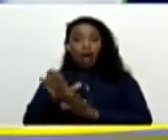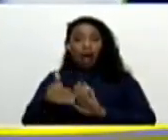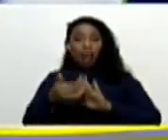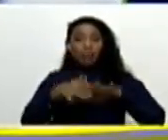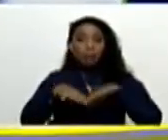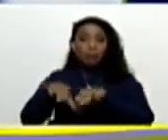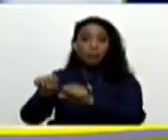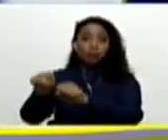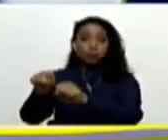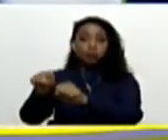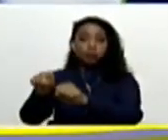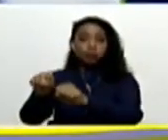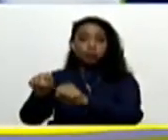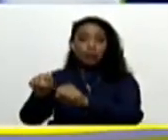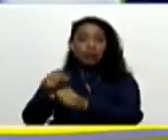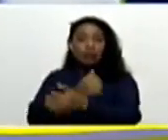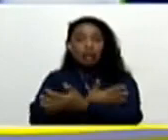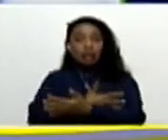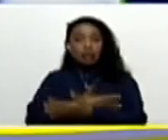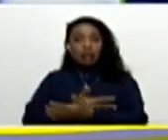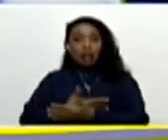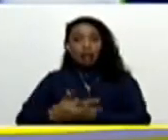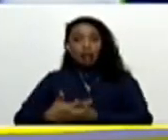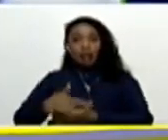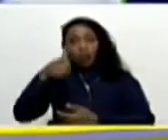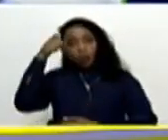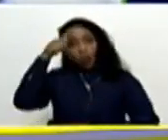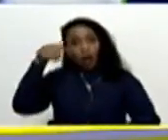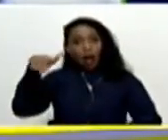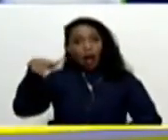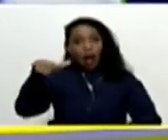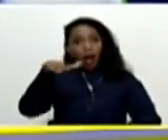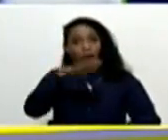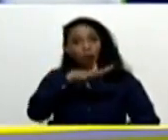antiimperialistas de la sangre, del alma del pueblo.